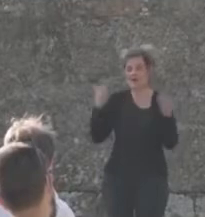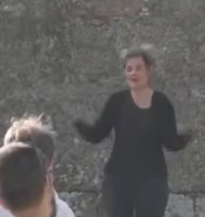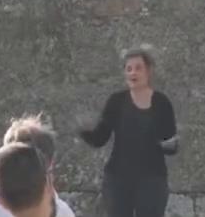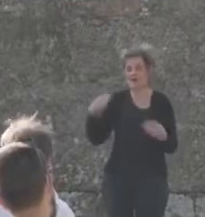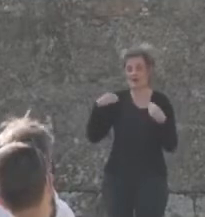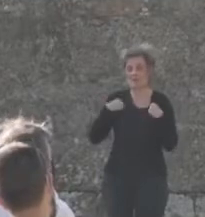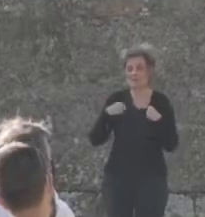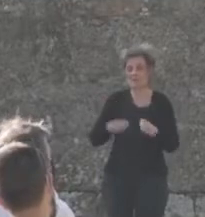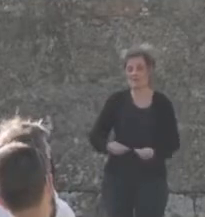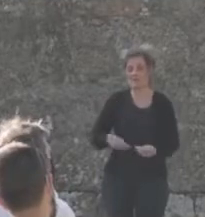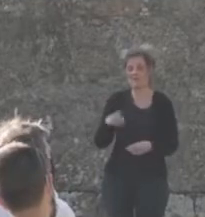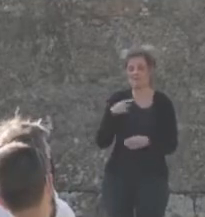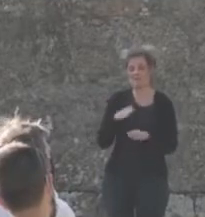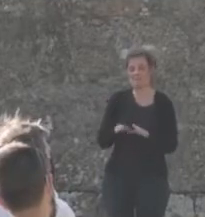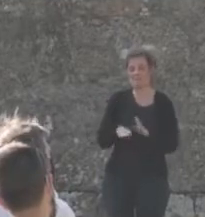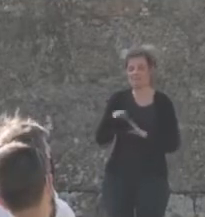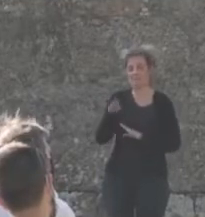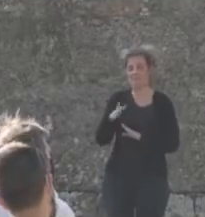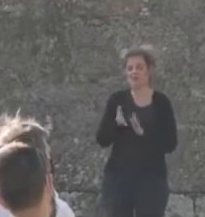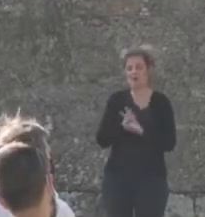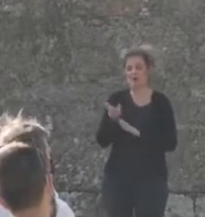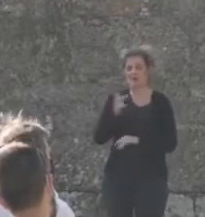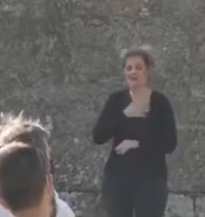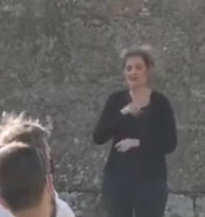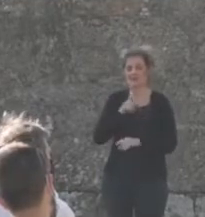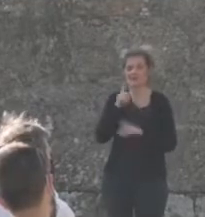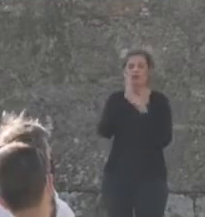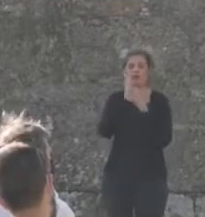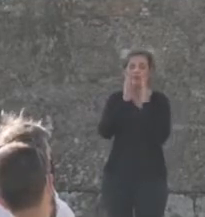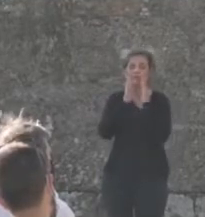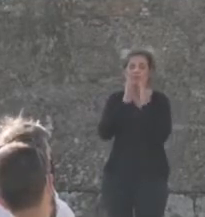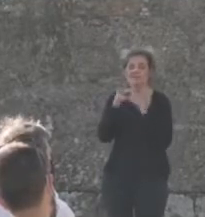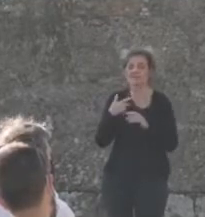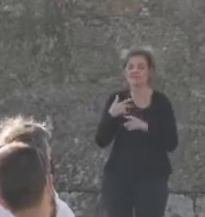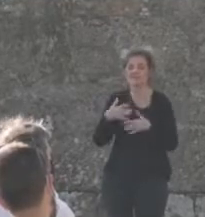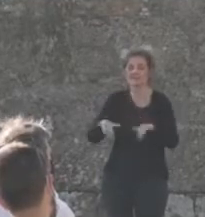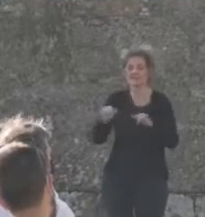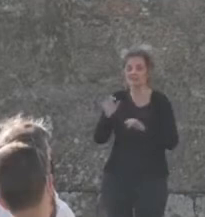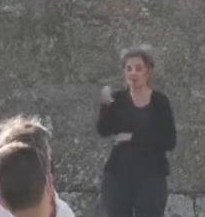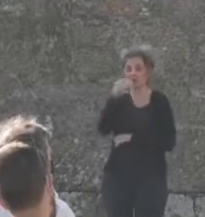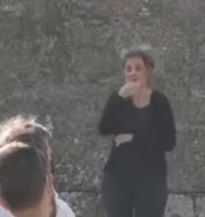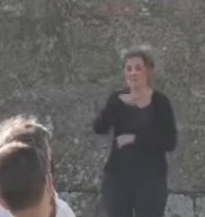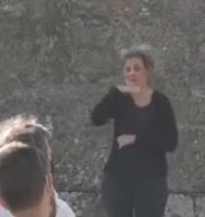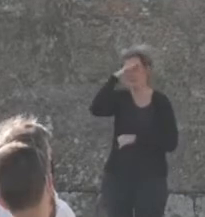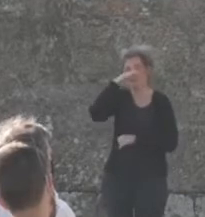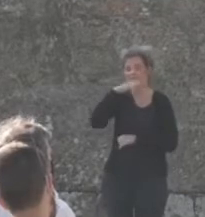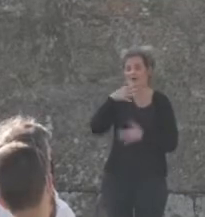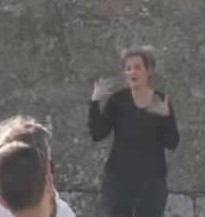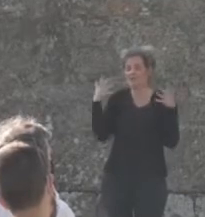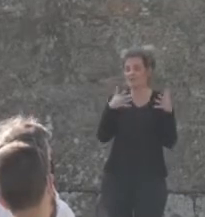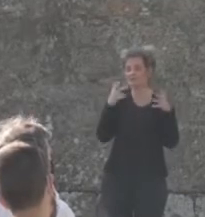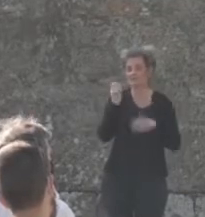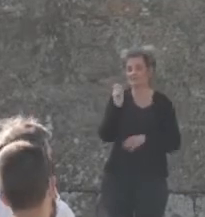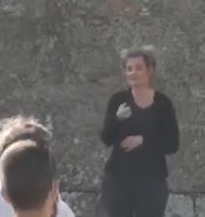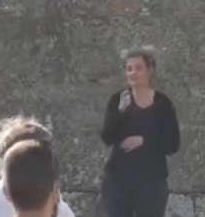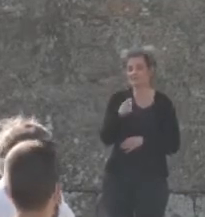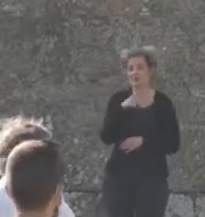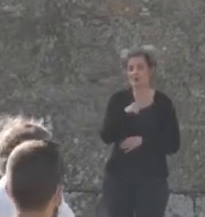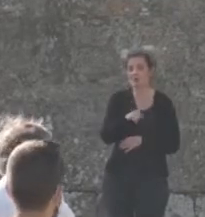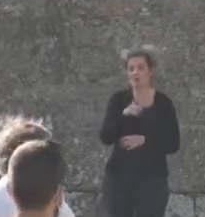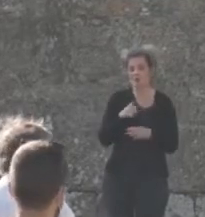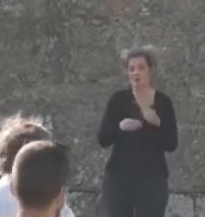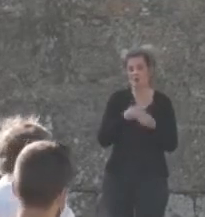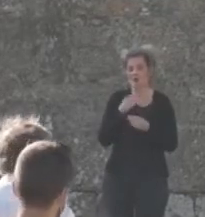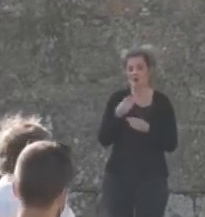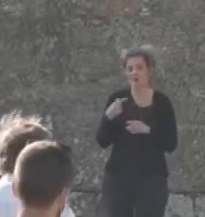que deron o paso ao fronte para non ir a confesar nin a comungar. Pero meu pai aconsellaballe que non caese